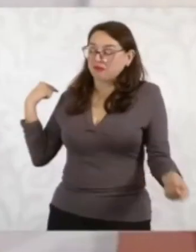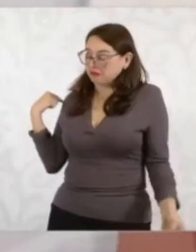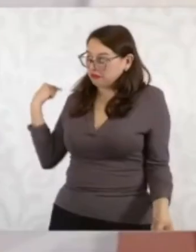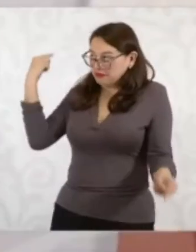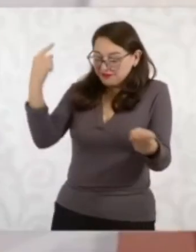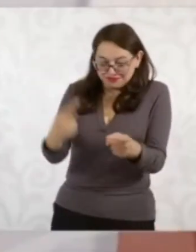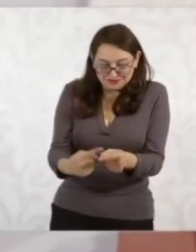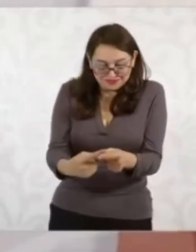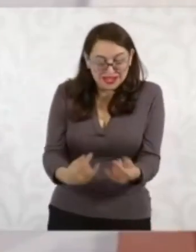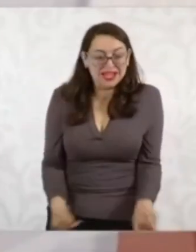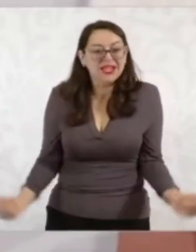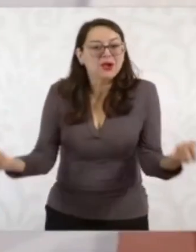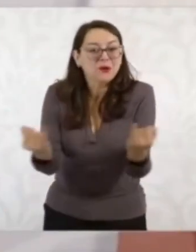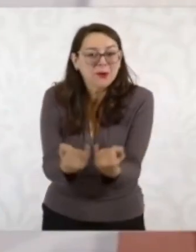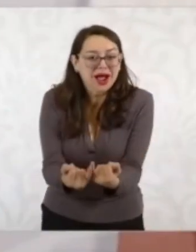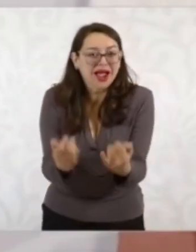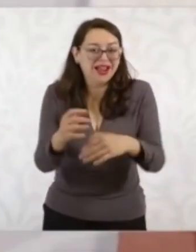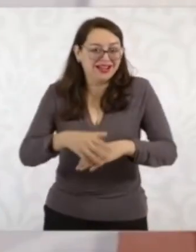casos de este tipo.